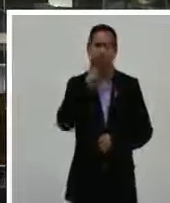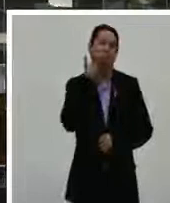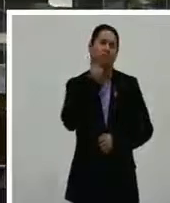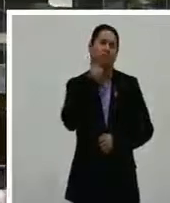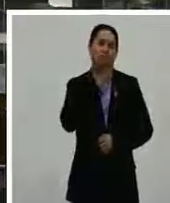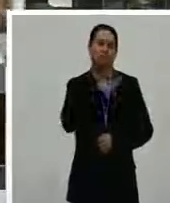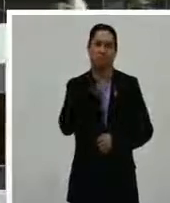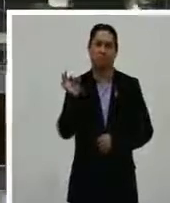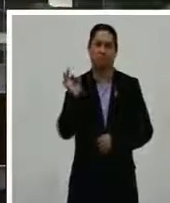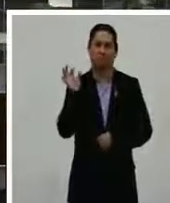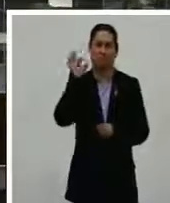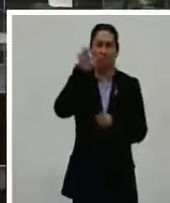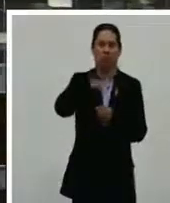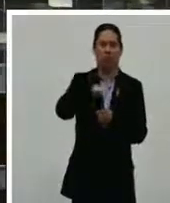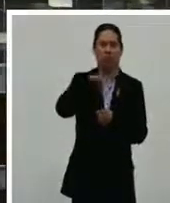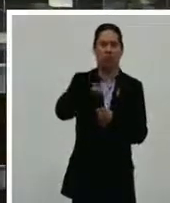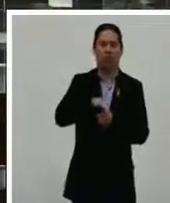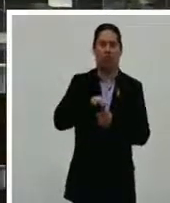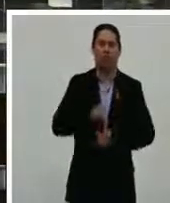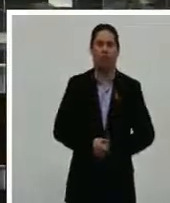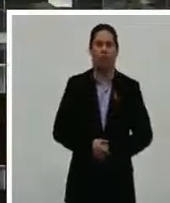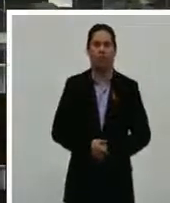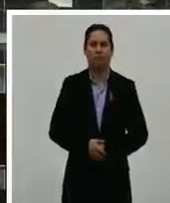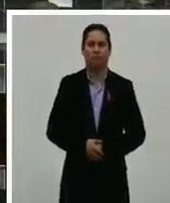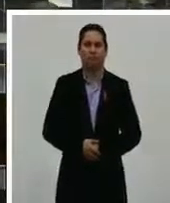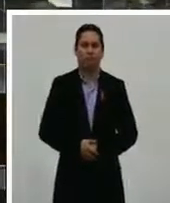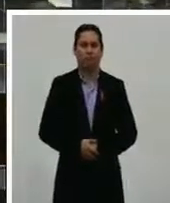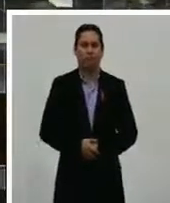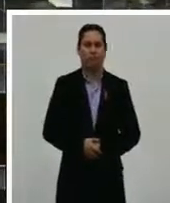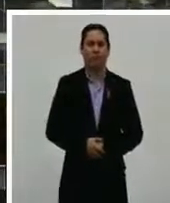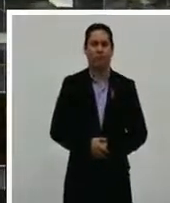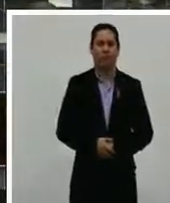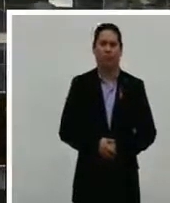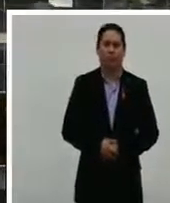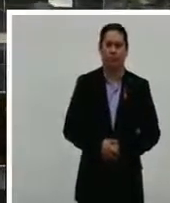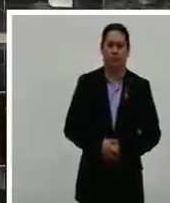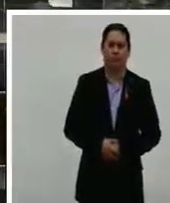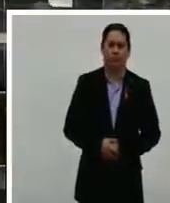las diputadas y los diputados emitan su voto